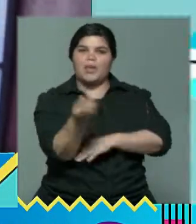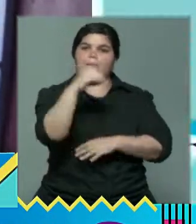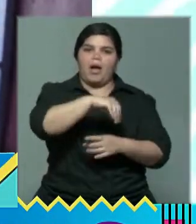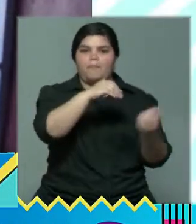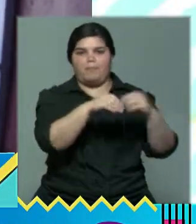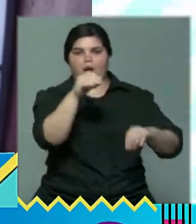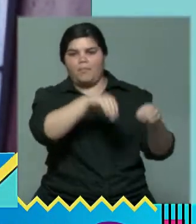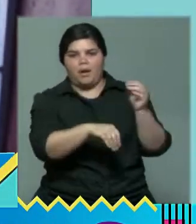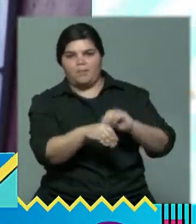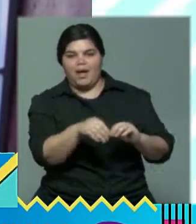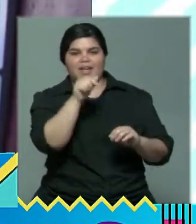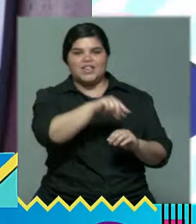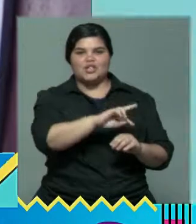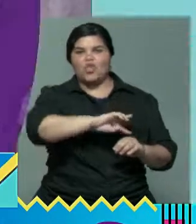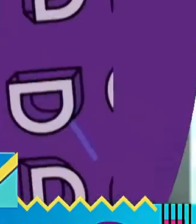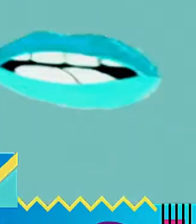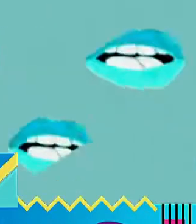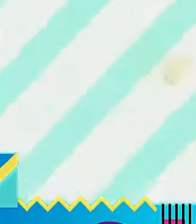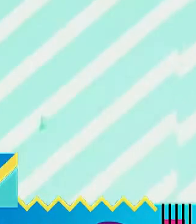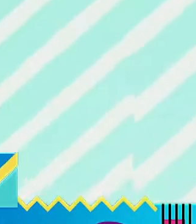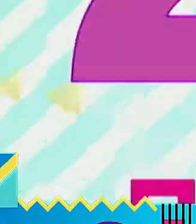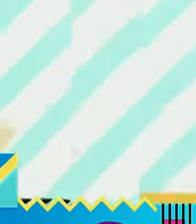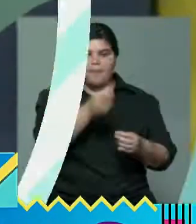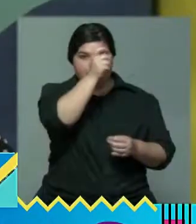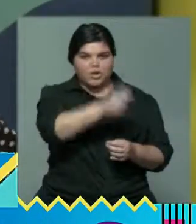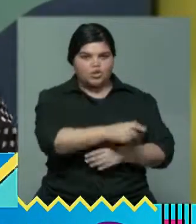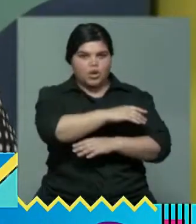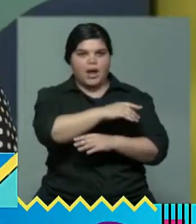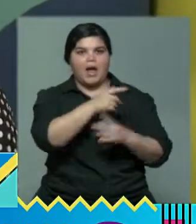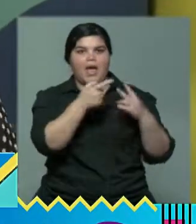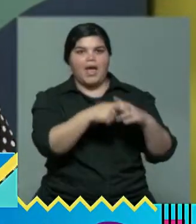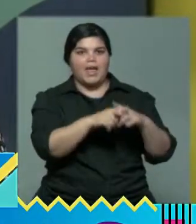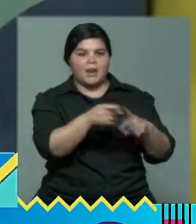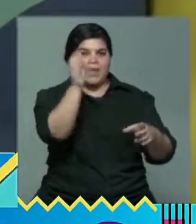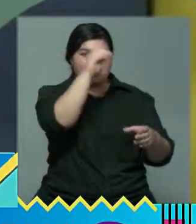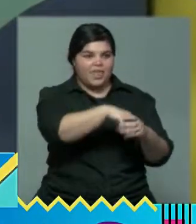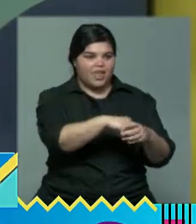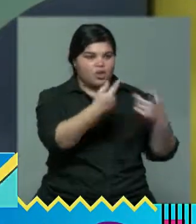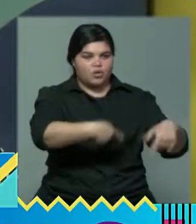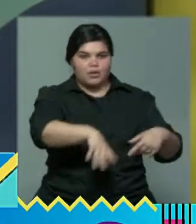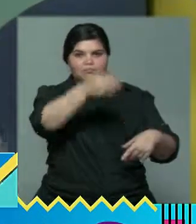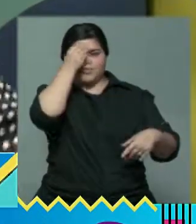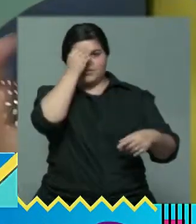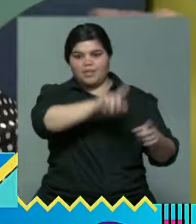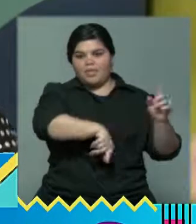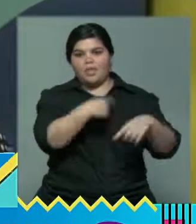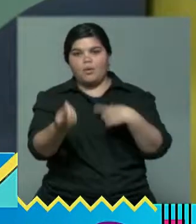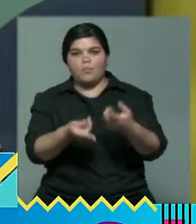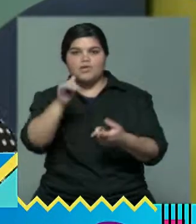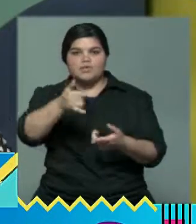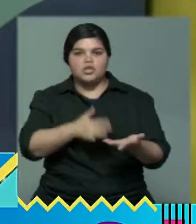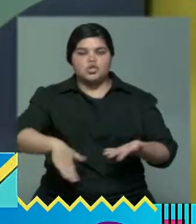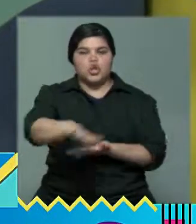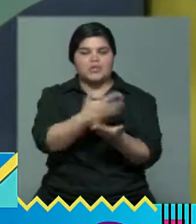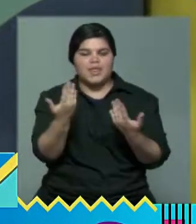anticipadamente. Entonces tenía un doble efecto y era mejor para la sociedad un interno que haya adquirido herramientas en ese encierro y que no que definitivamente salga como